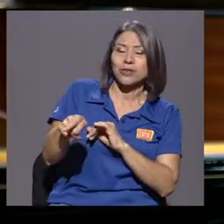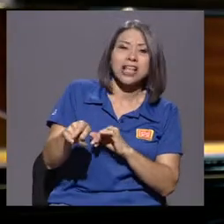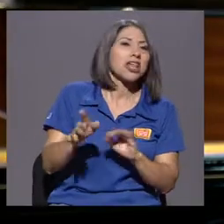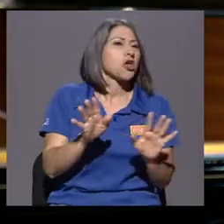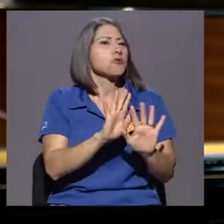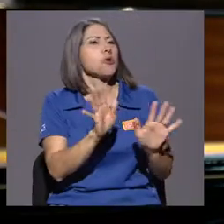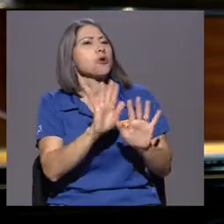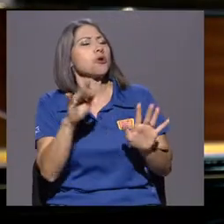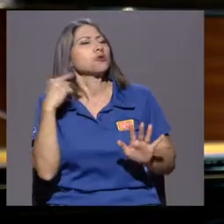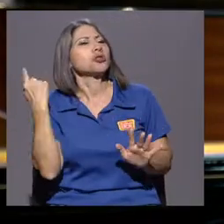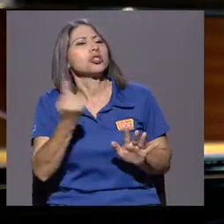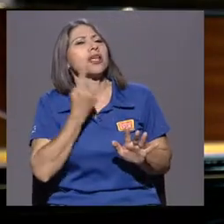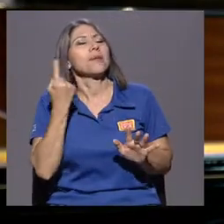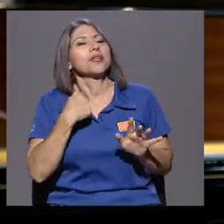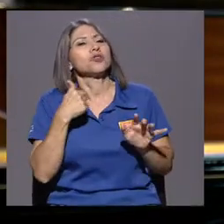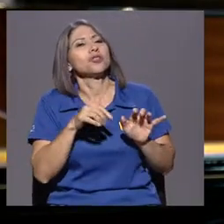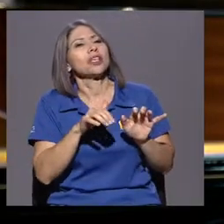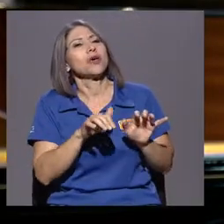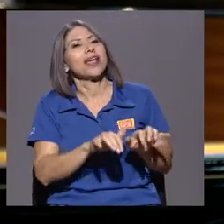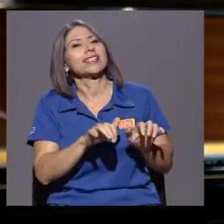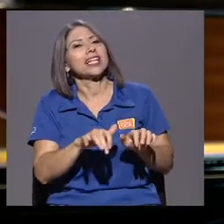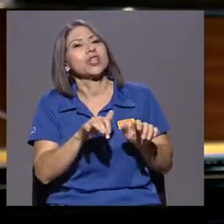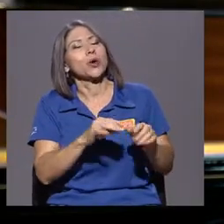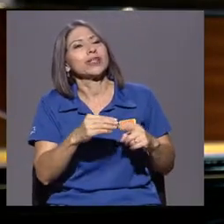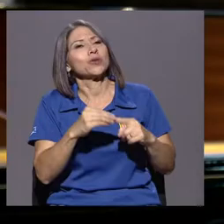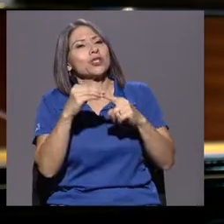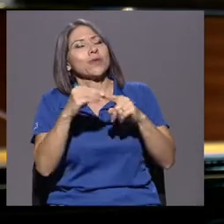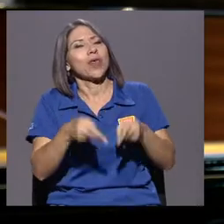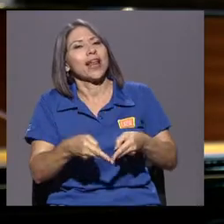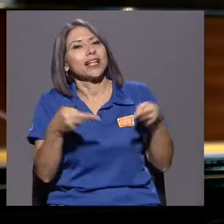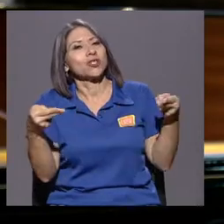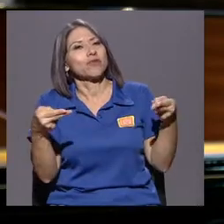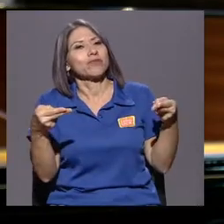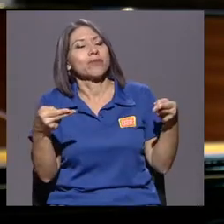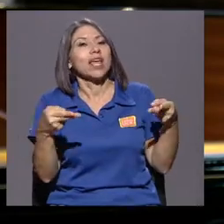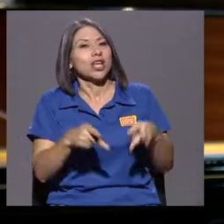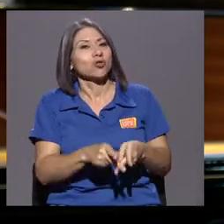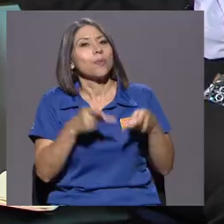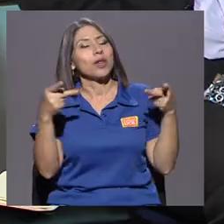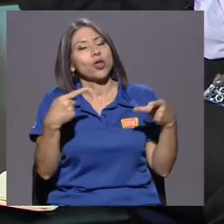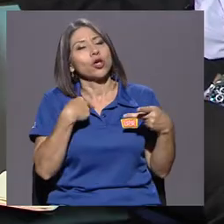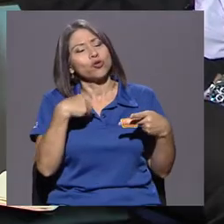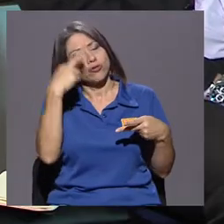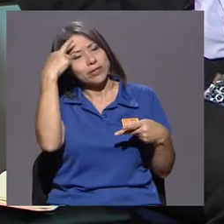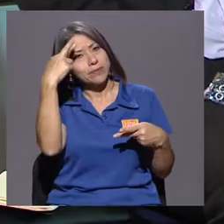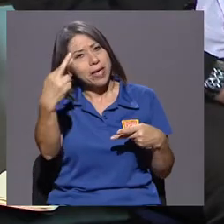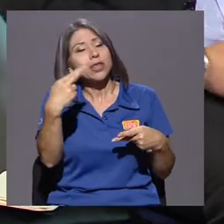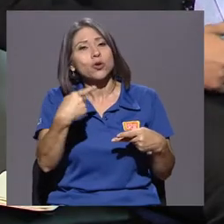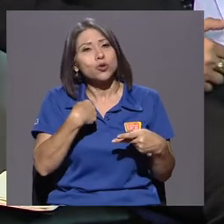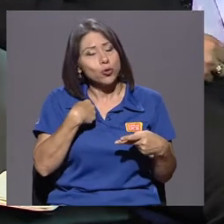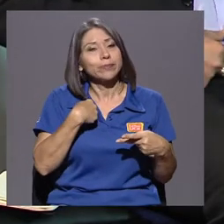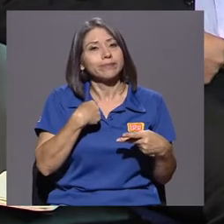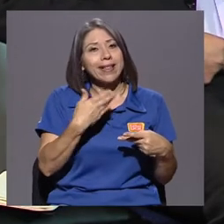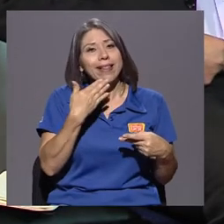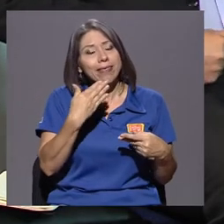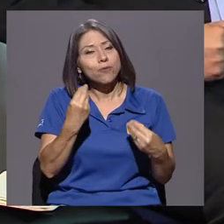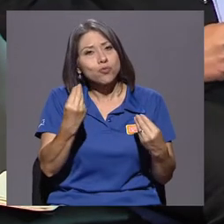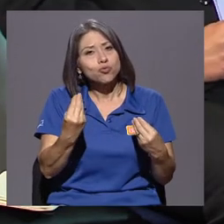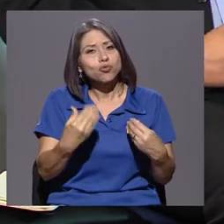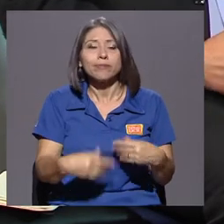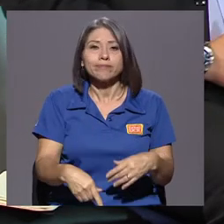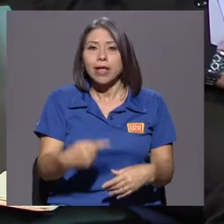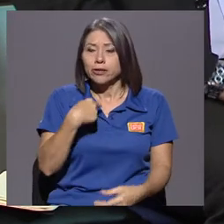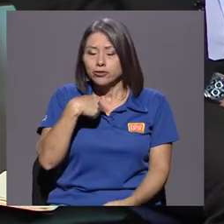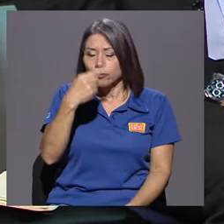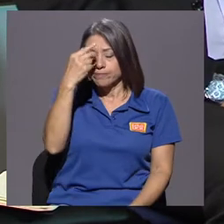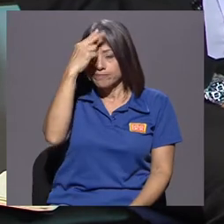exclusivo de la nación es un periódico es un medio porque tengo mucho respeto y al que le debo mucho y me honra mucho la amistad de los armando